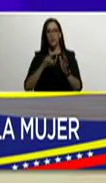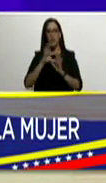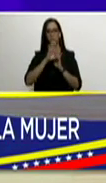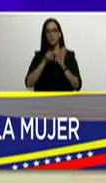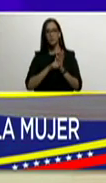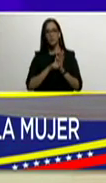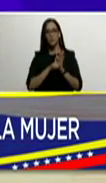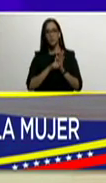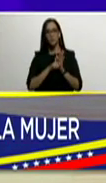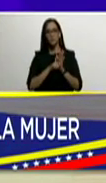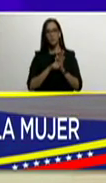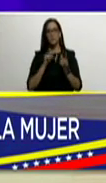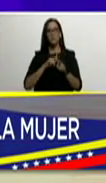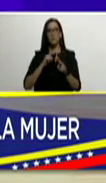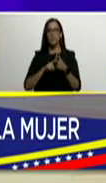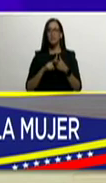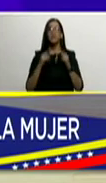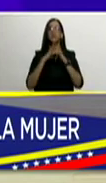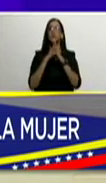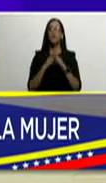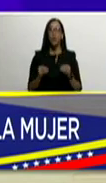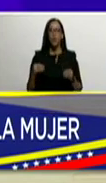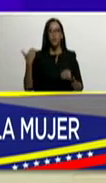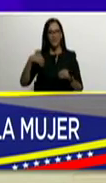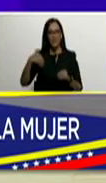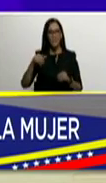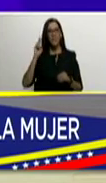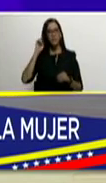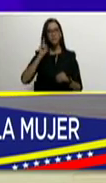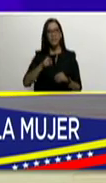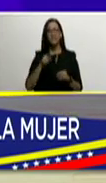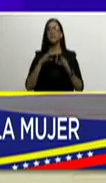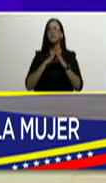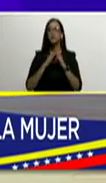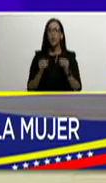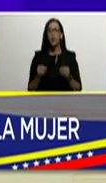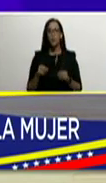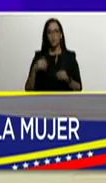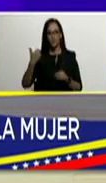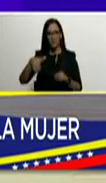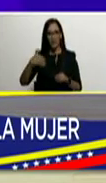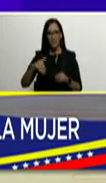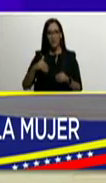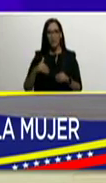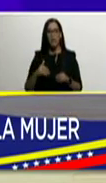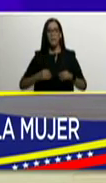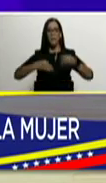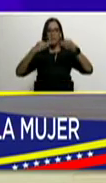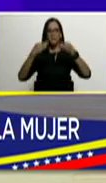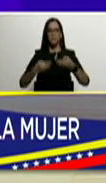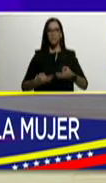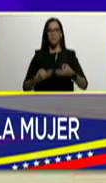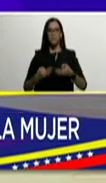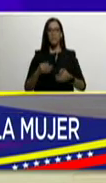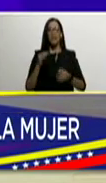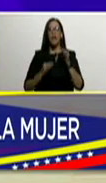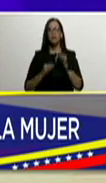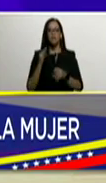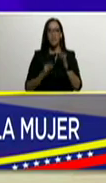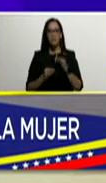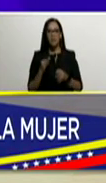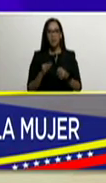Constitución. De acuerdo. En todos los temas, yo sé que usted está en todos los temas para garantizar la legalidad, la